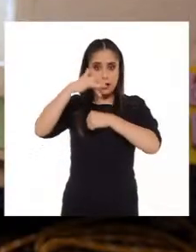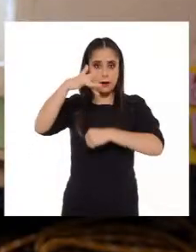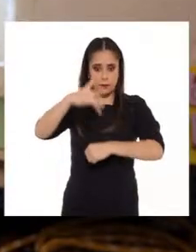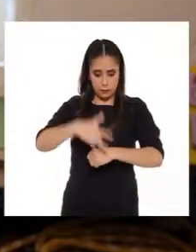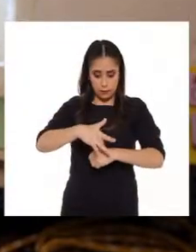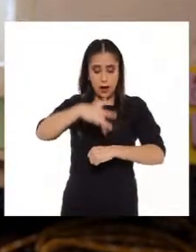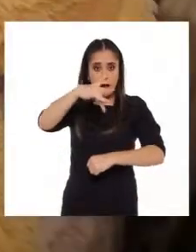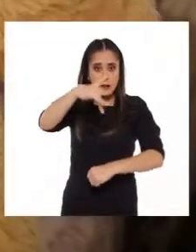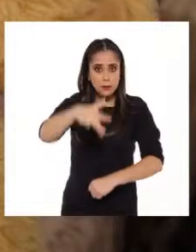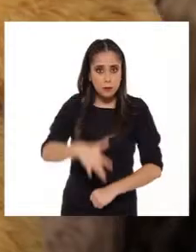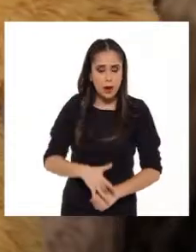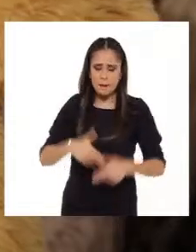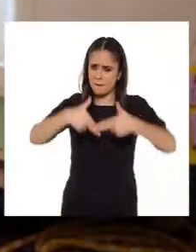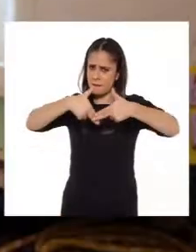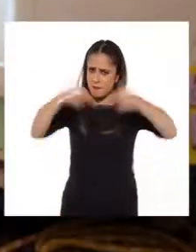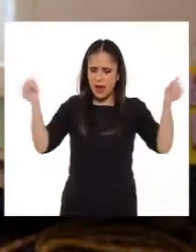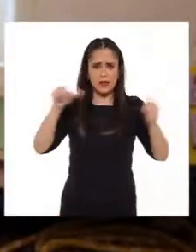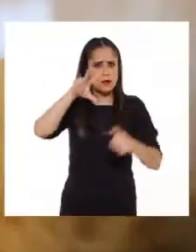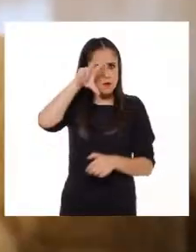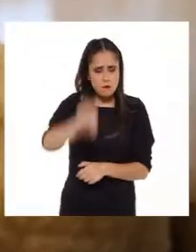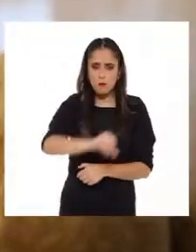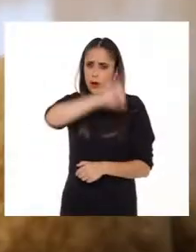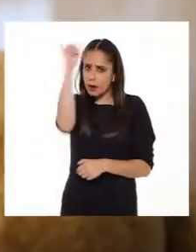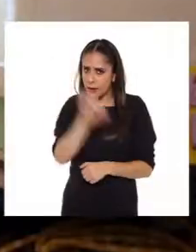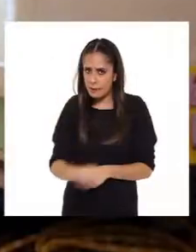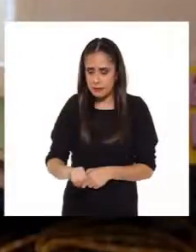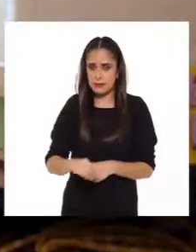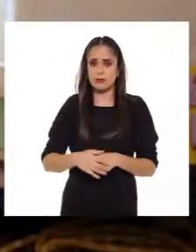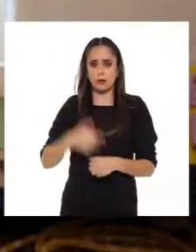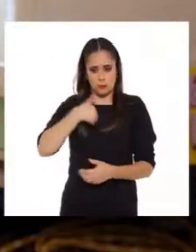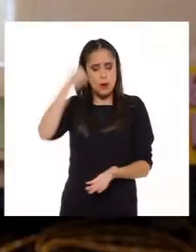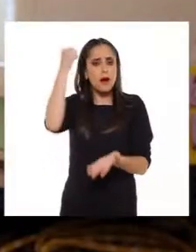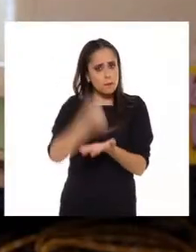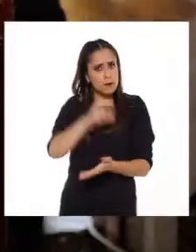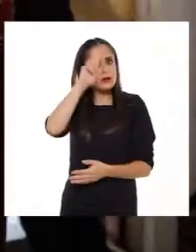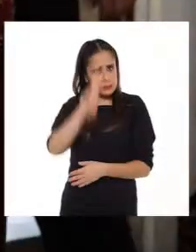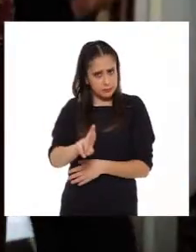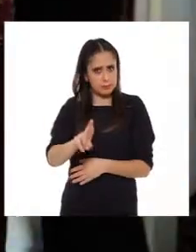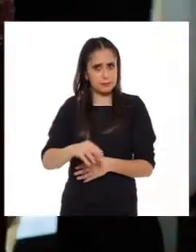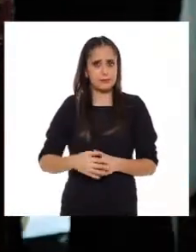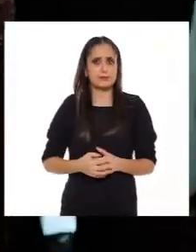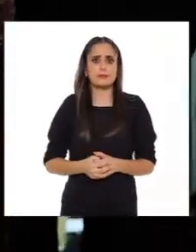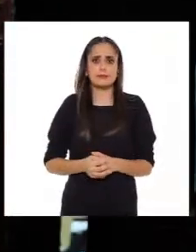debe tocarte aquí, ni aquí, nunca. Yo exijo respeto.